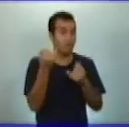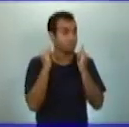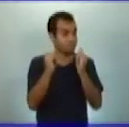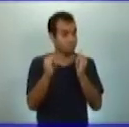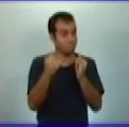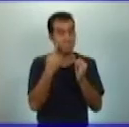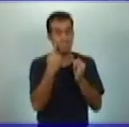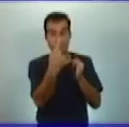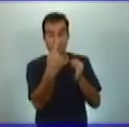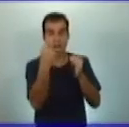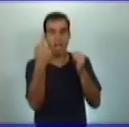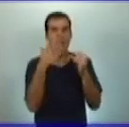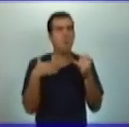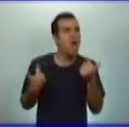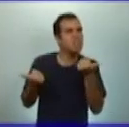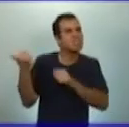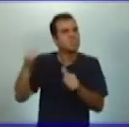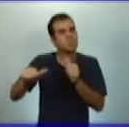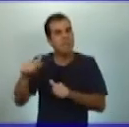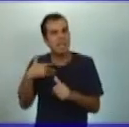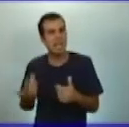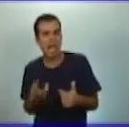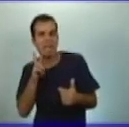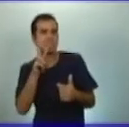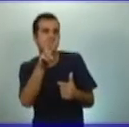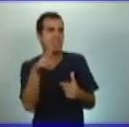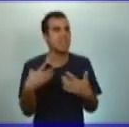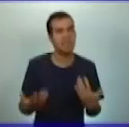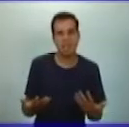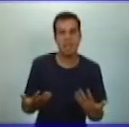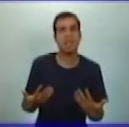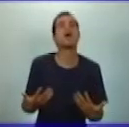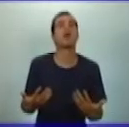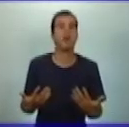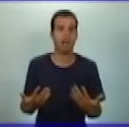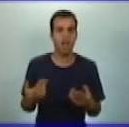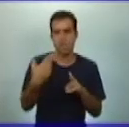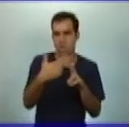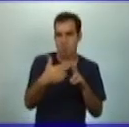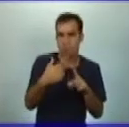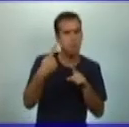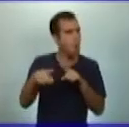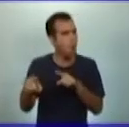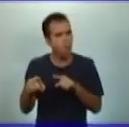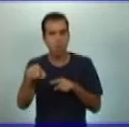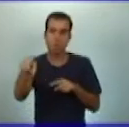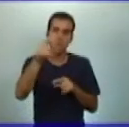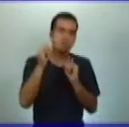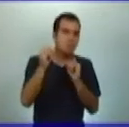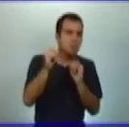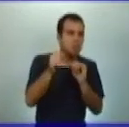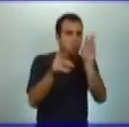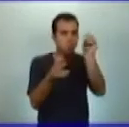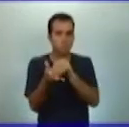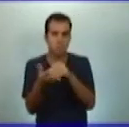buscar de qué elemento se trata, su símbolo, su nombre u otra información que ustedes quieran extraer de él.